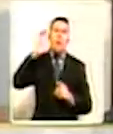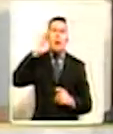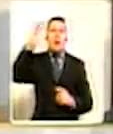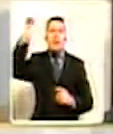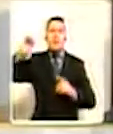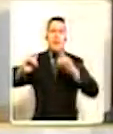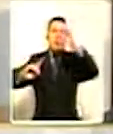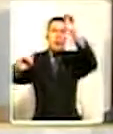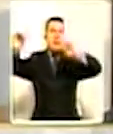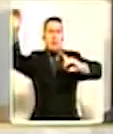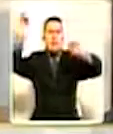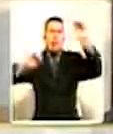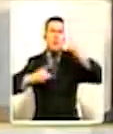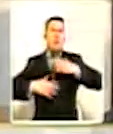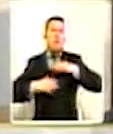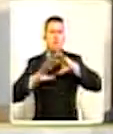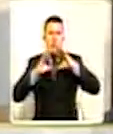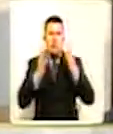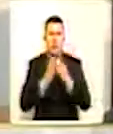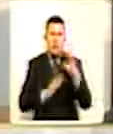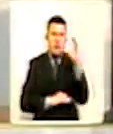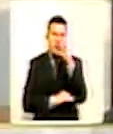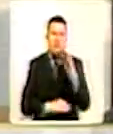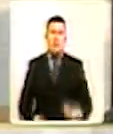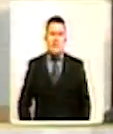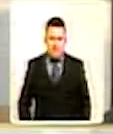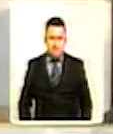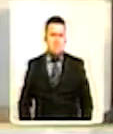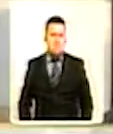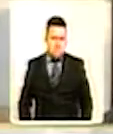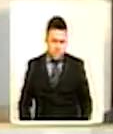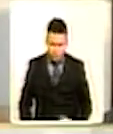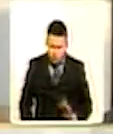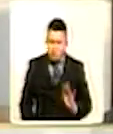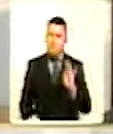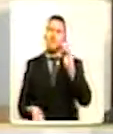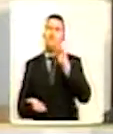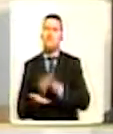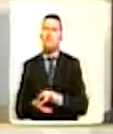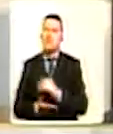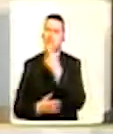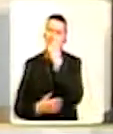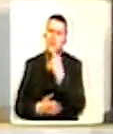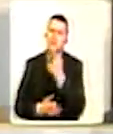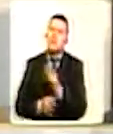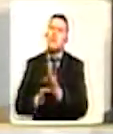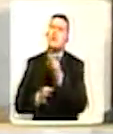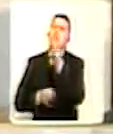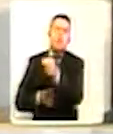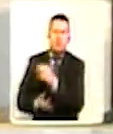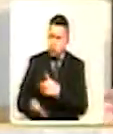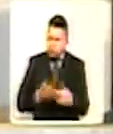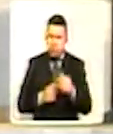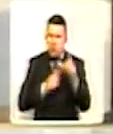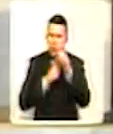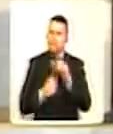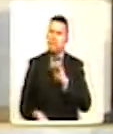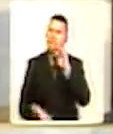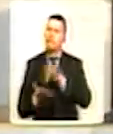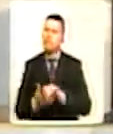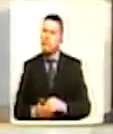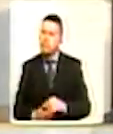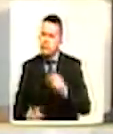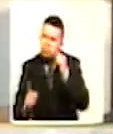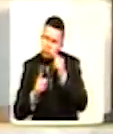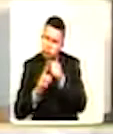que se toman en cualquiera de los municipios de Colombia. Y ahí hay que estar presentes, cumpliendo con todos estos